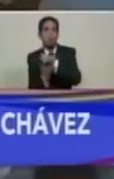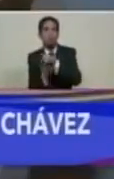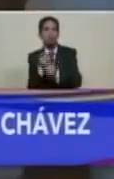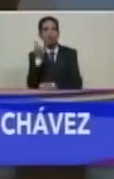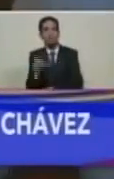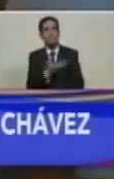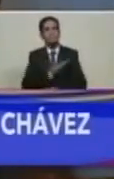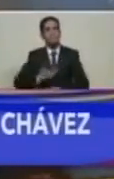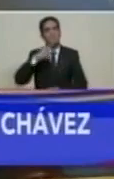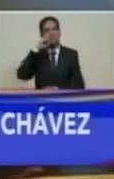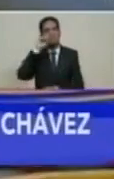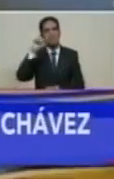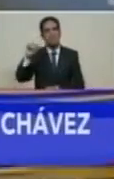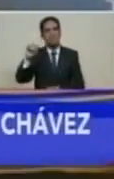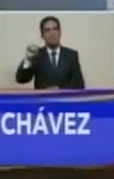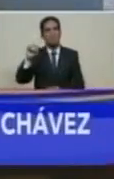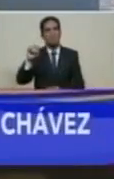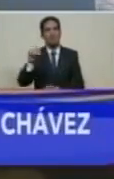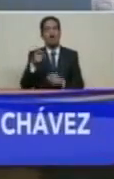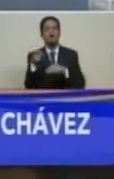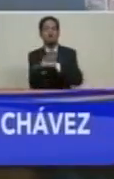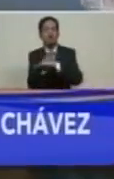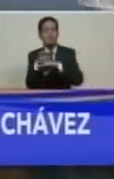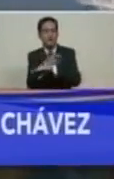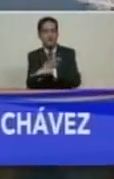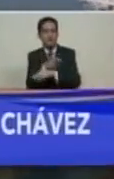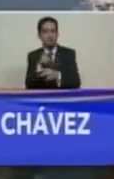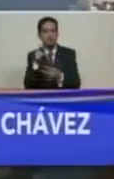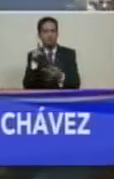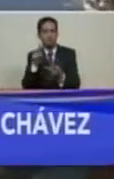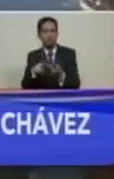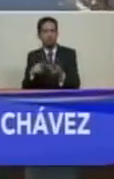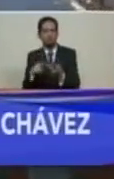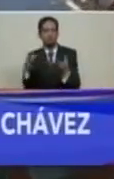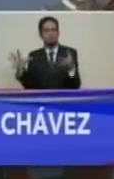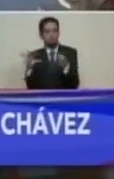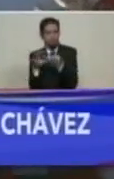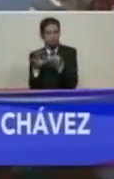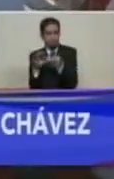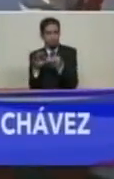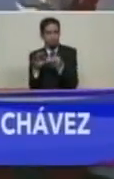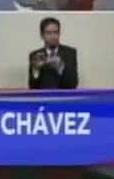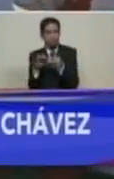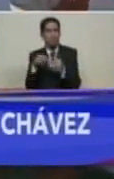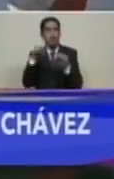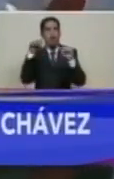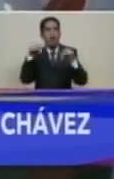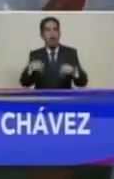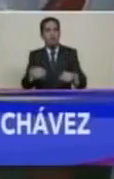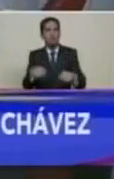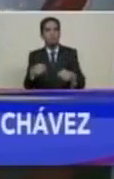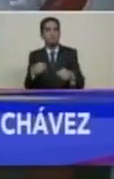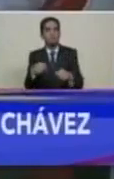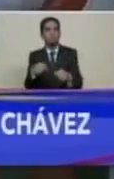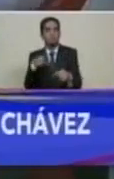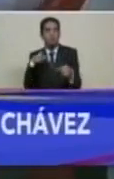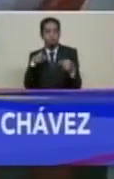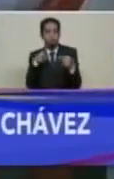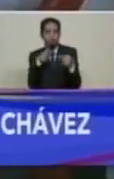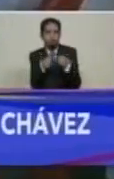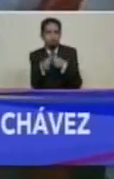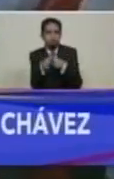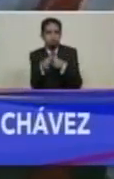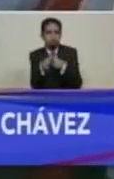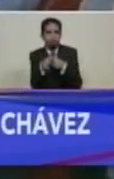presidente Nicolás Maduro, de la gobernación del estado, como un solo gobierno y de nuestro ministerio, hoy inauguramos, dejamos